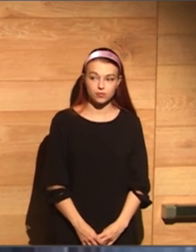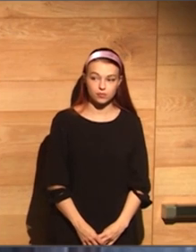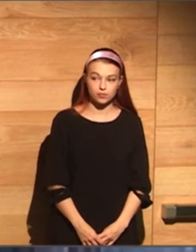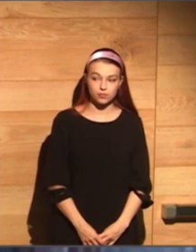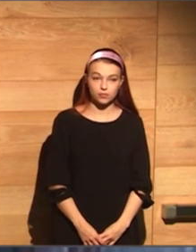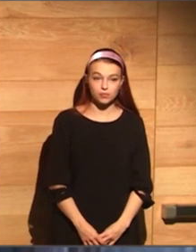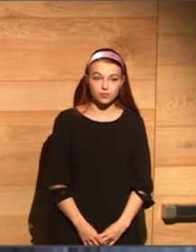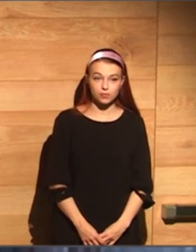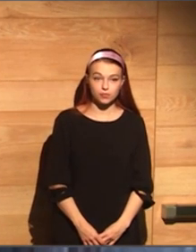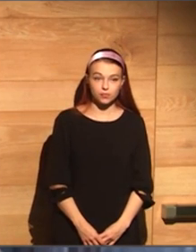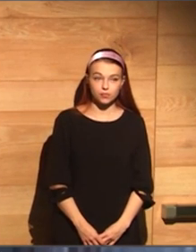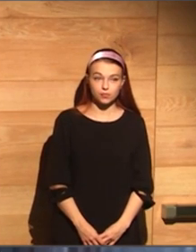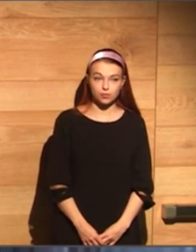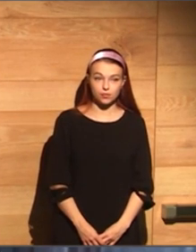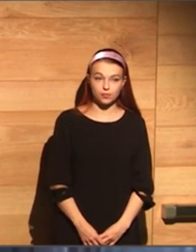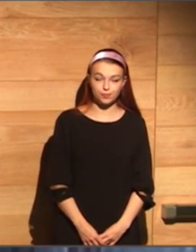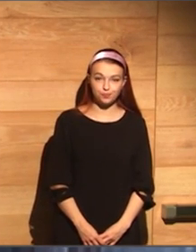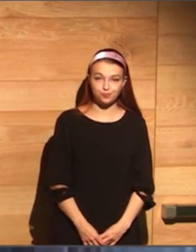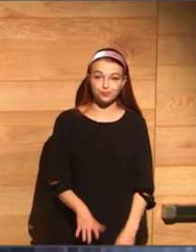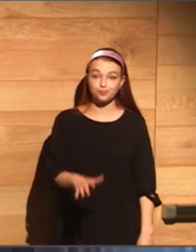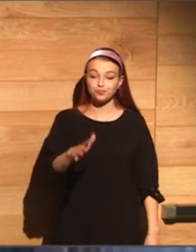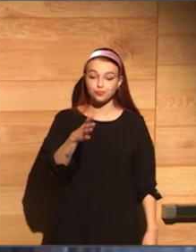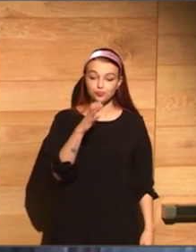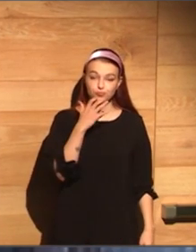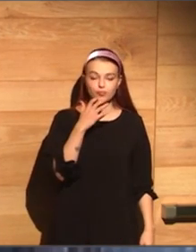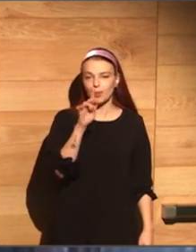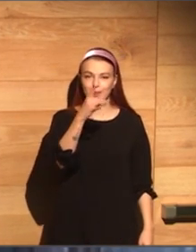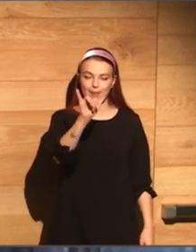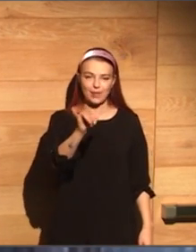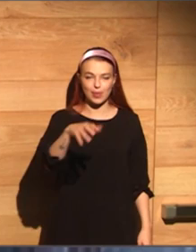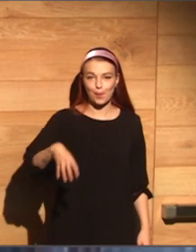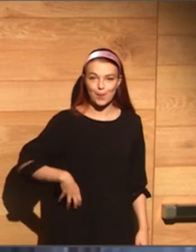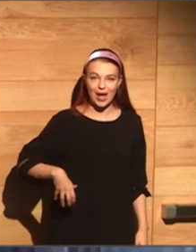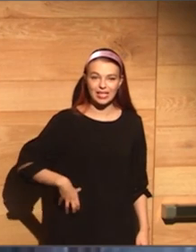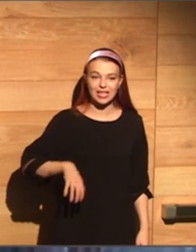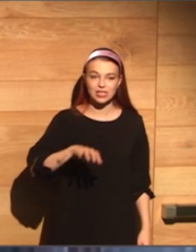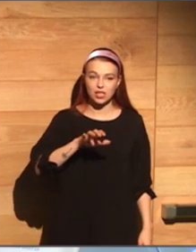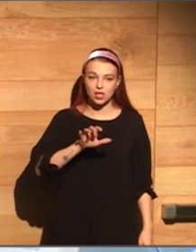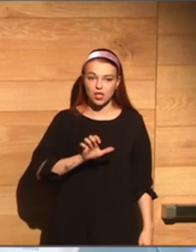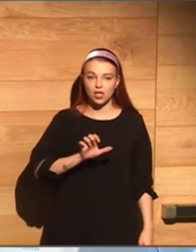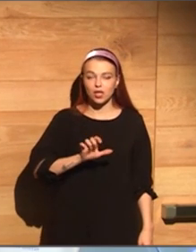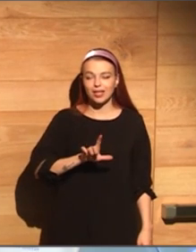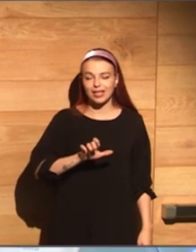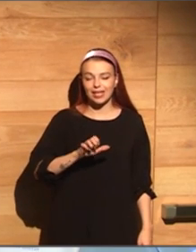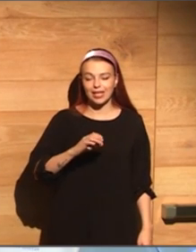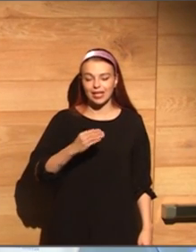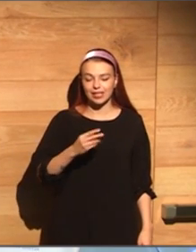se podía retratar al marqués cuando vemos por primera vez al marqués de Leguineche, creo que es Luis Escobar,